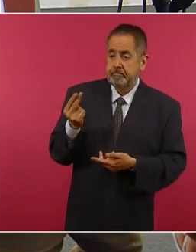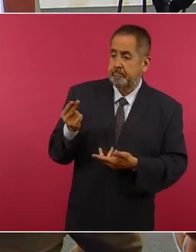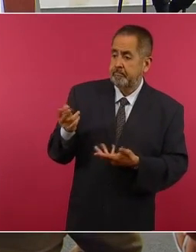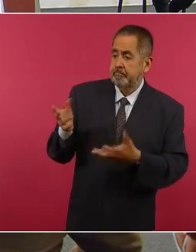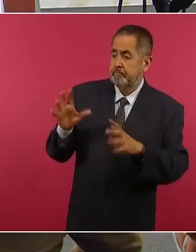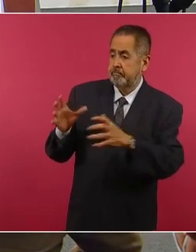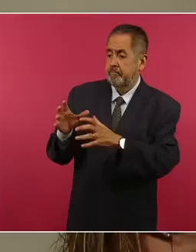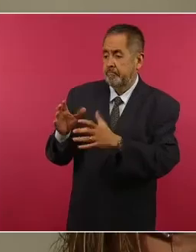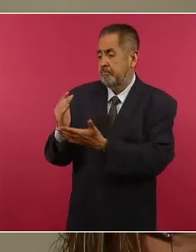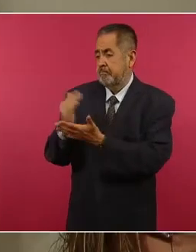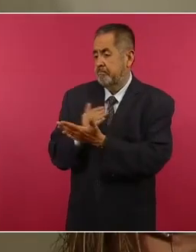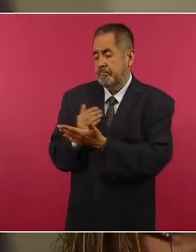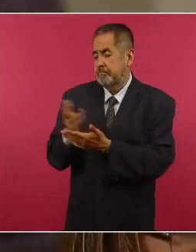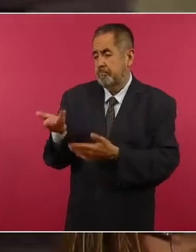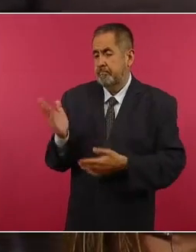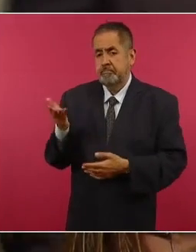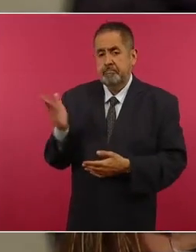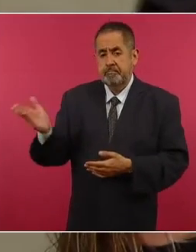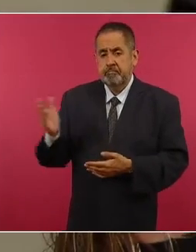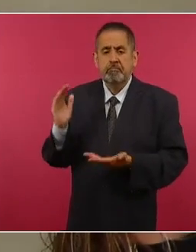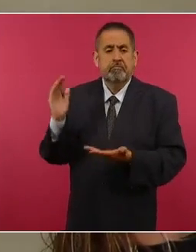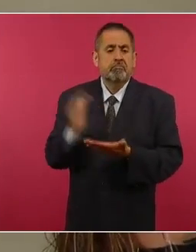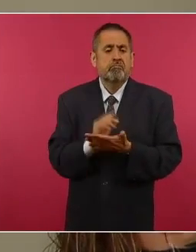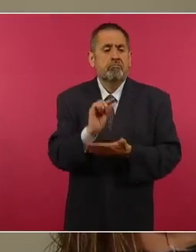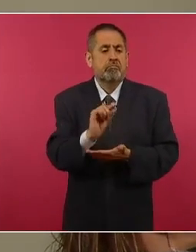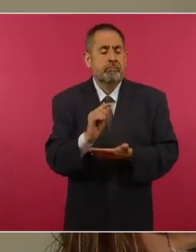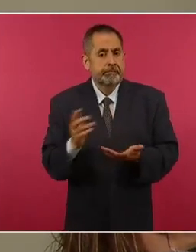a tanta mano de obra,